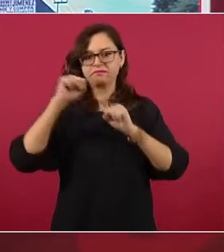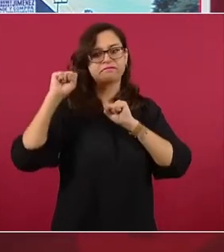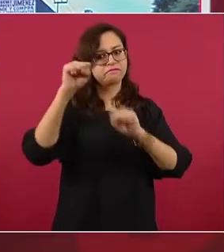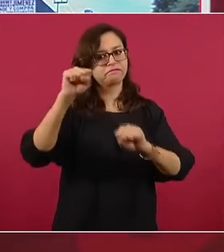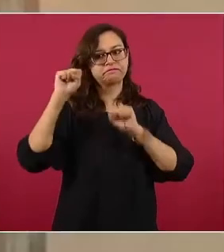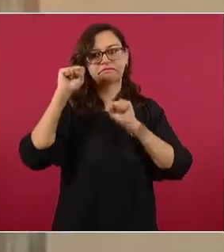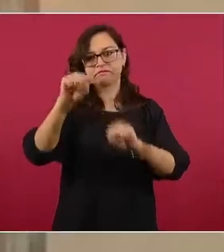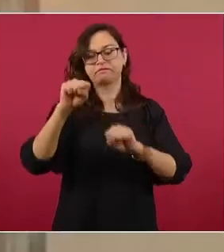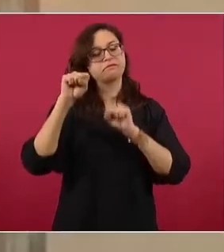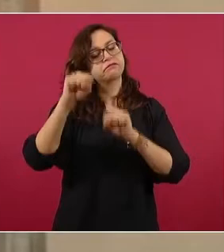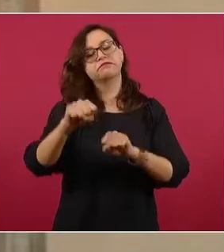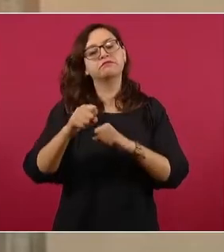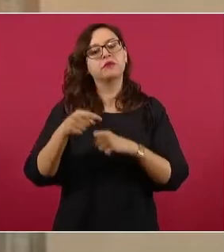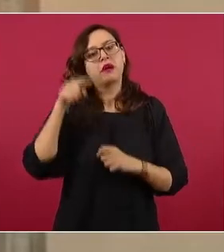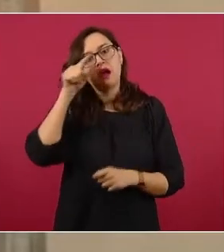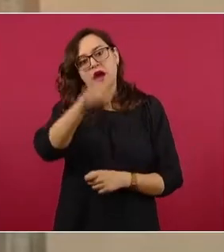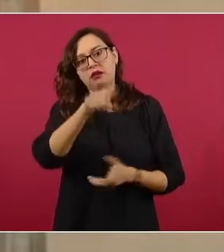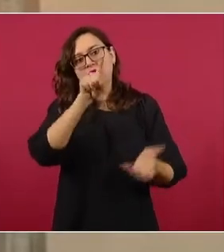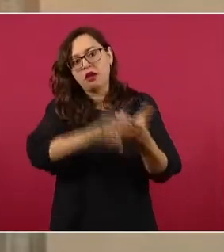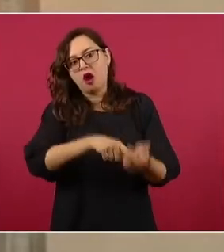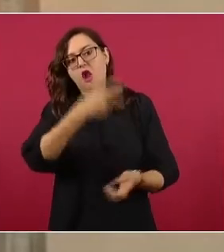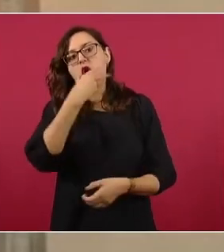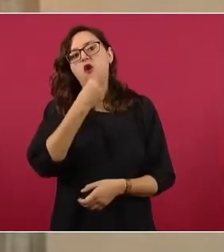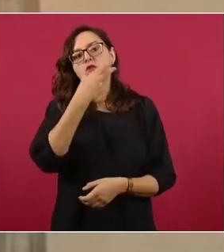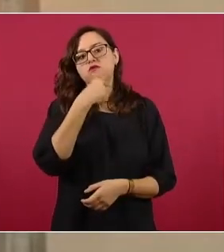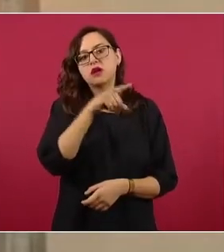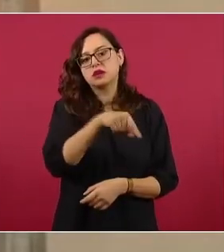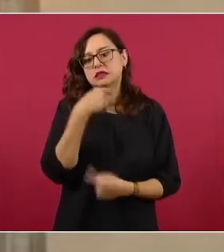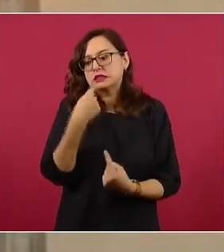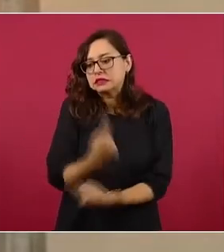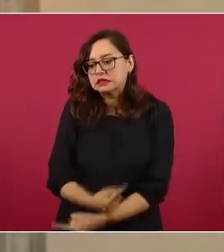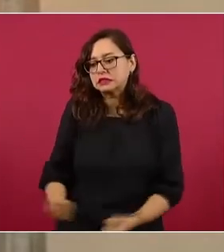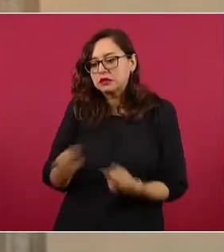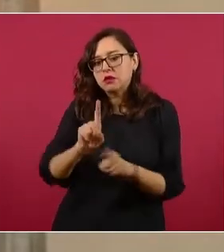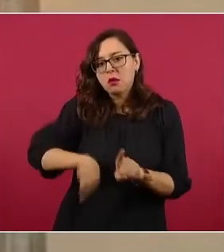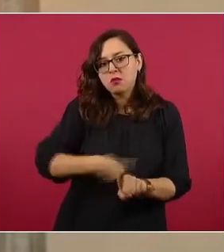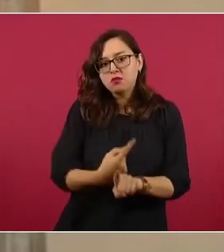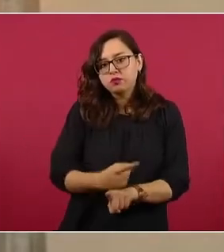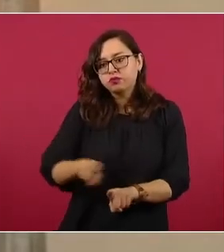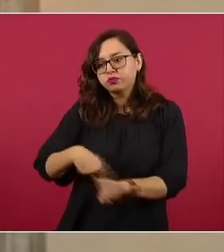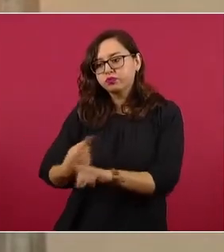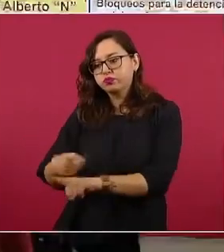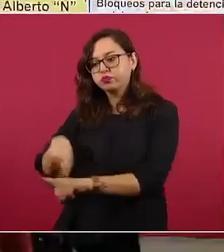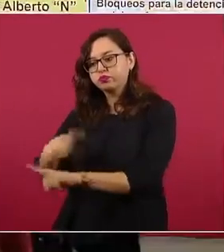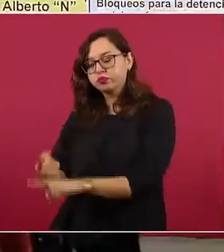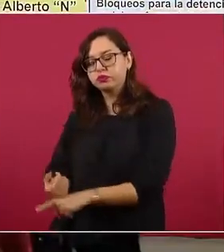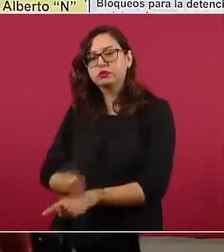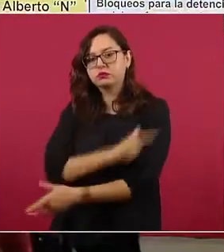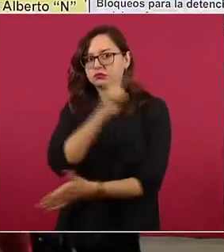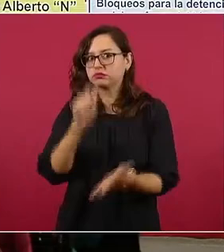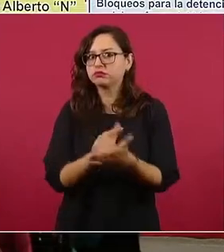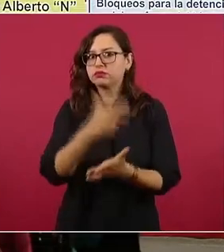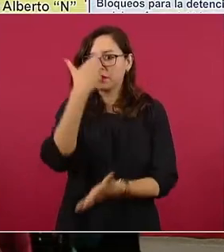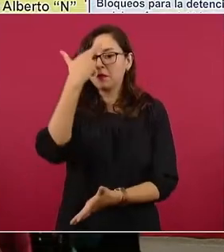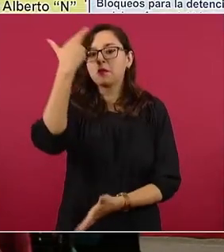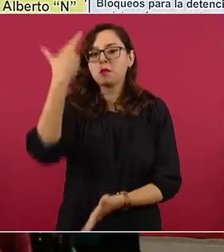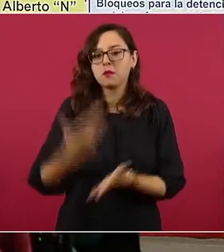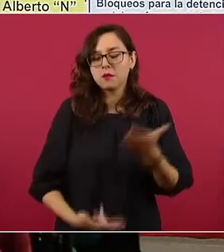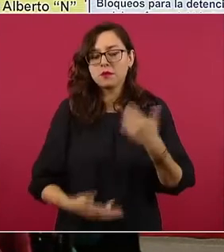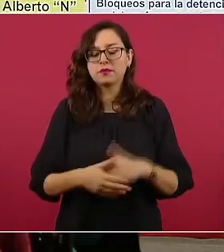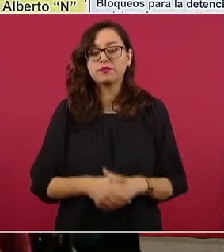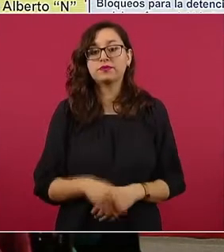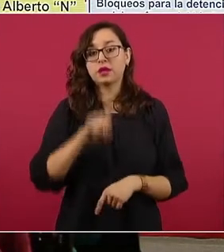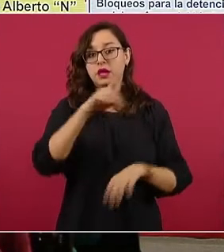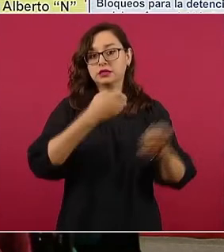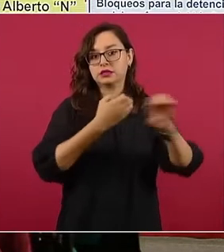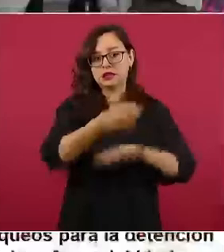acusaban a esta persona de conductas de abuso sexual tipificadas por la ley. La Fiscalía del Estado